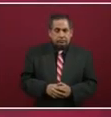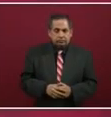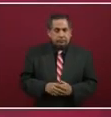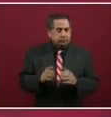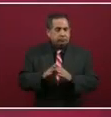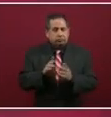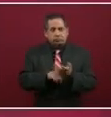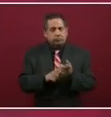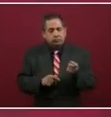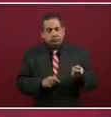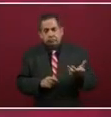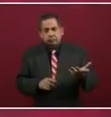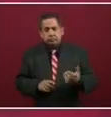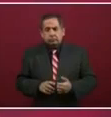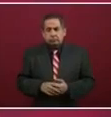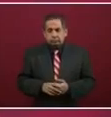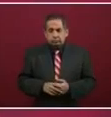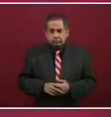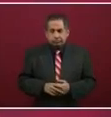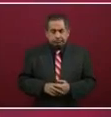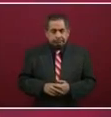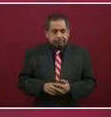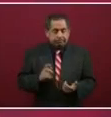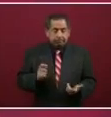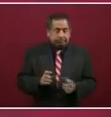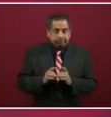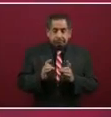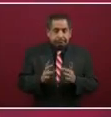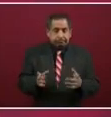cómo se